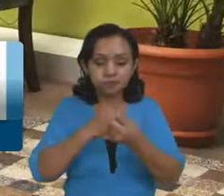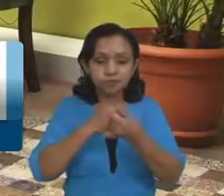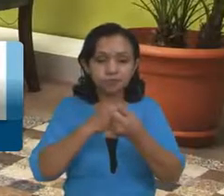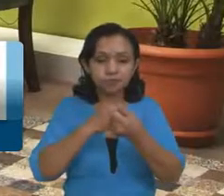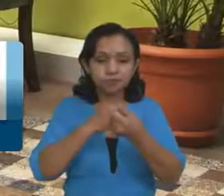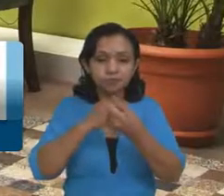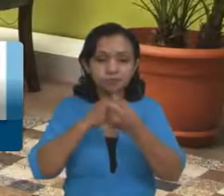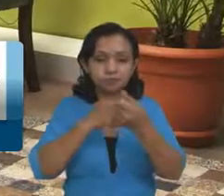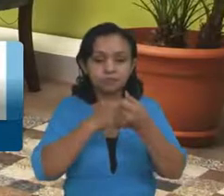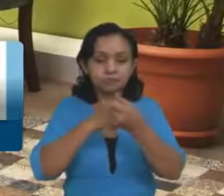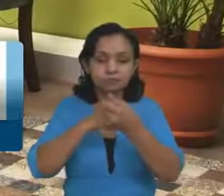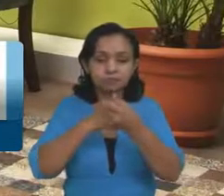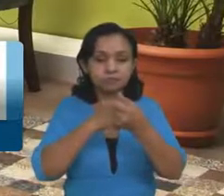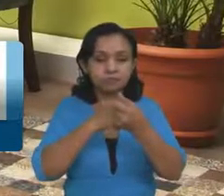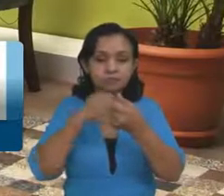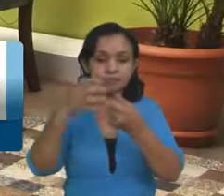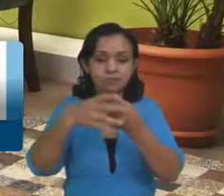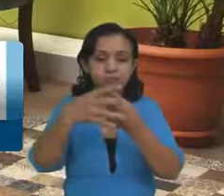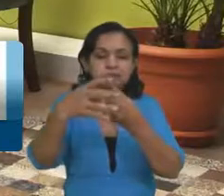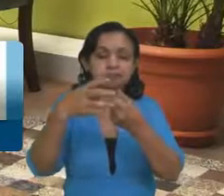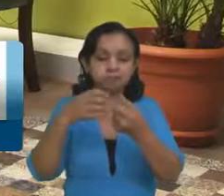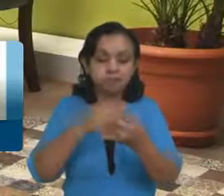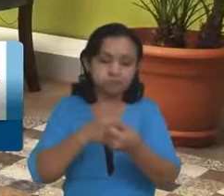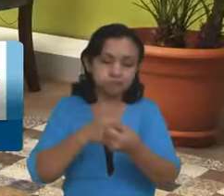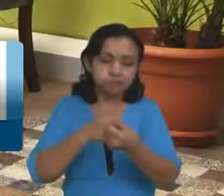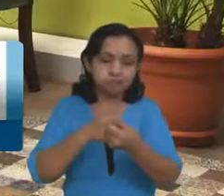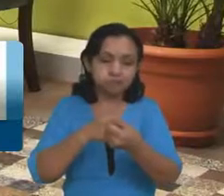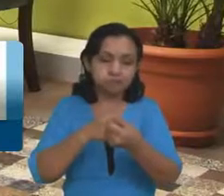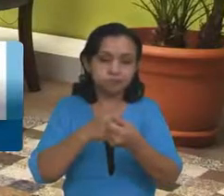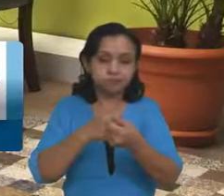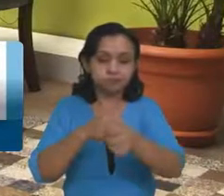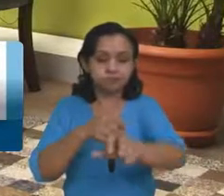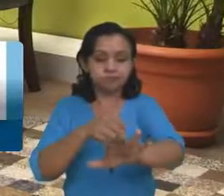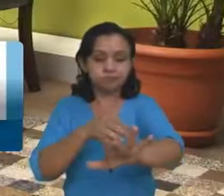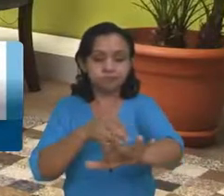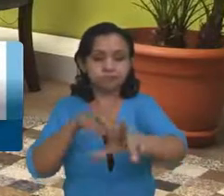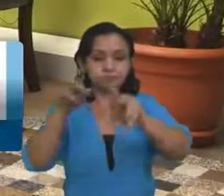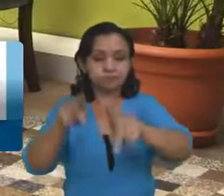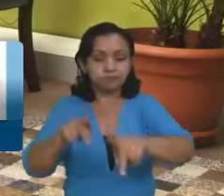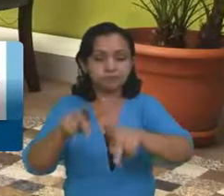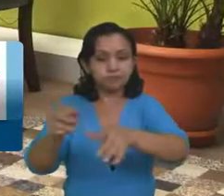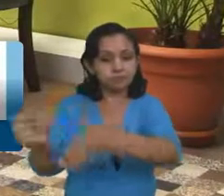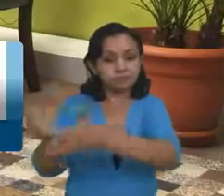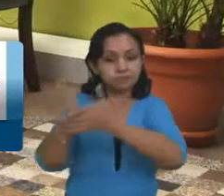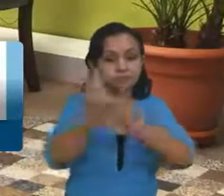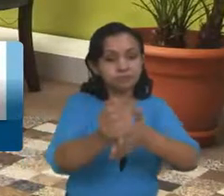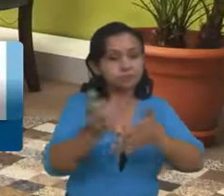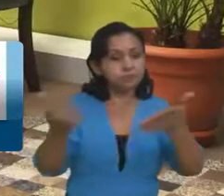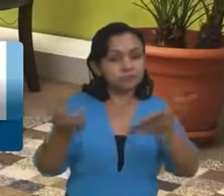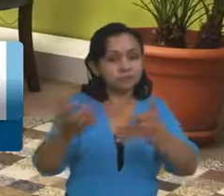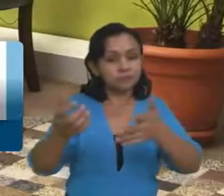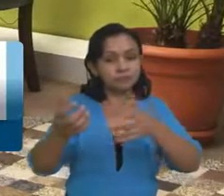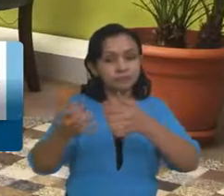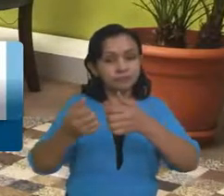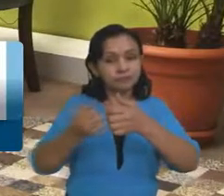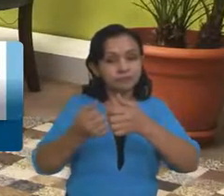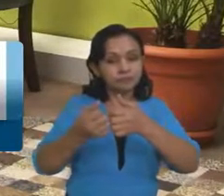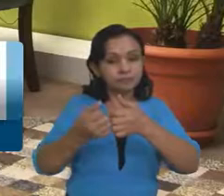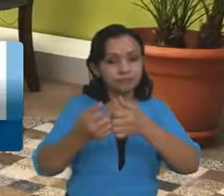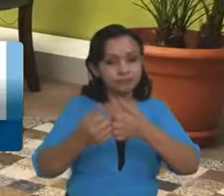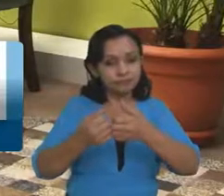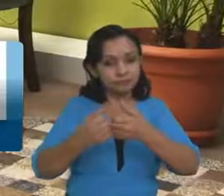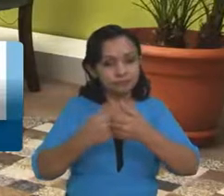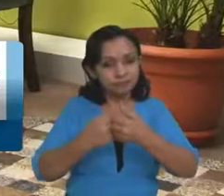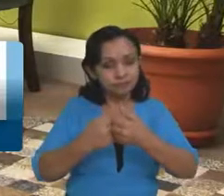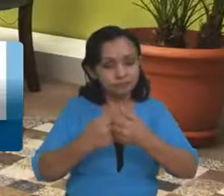perdiera. ¿De acuerdo? Entonces, ¿qué hizo el de primeros auxilios, verdad? Lo que hizo fue, tal